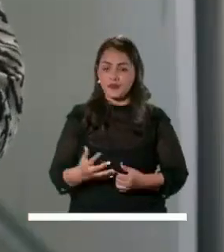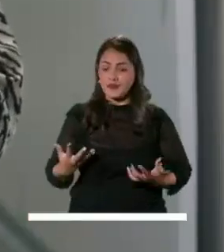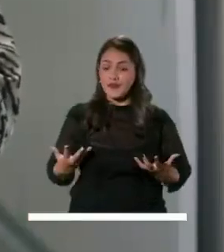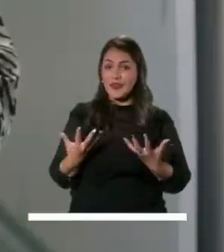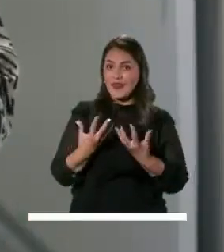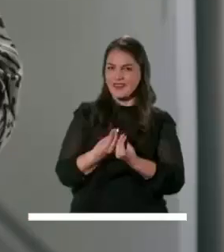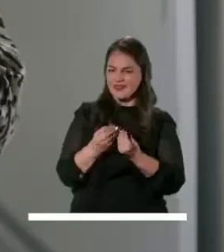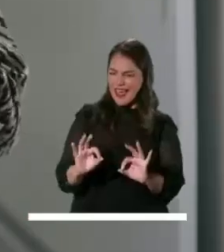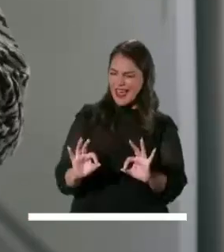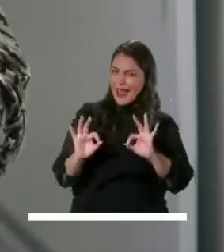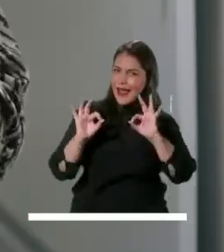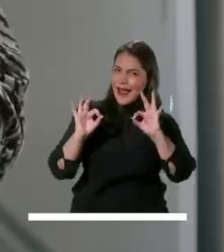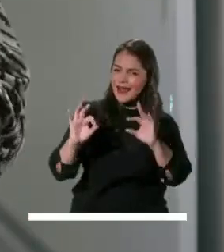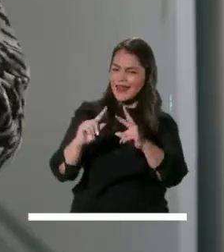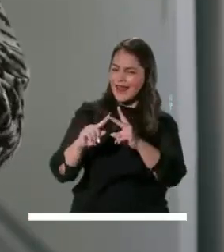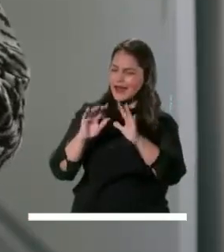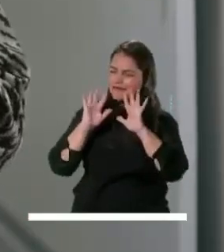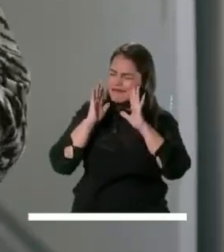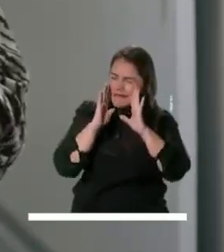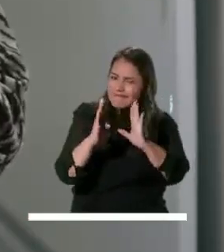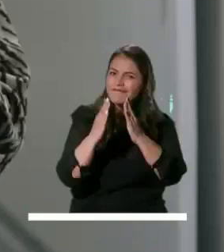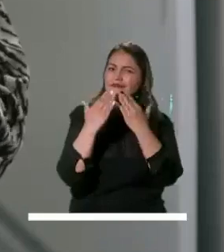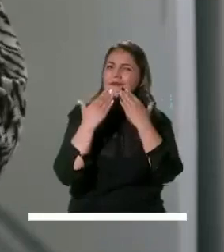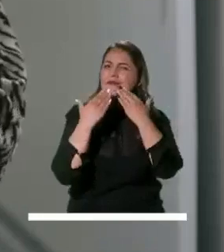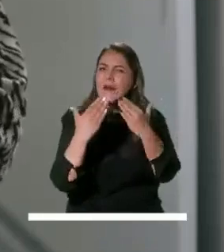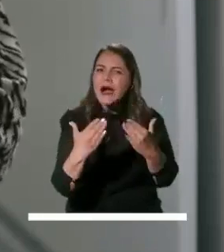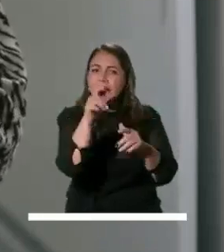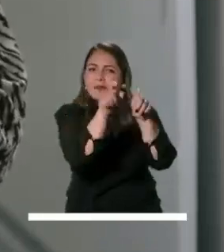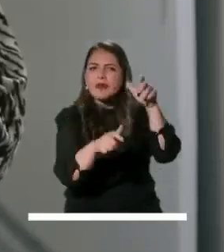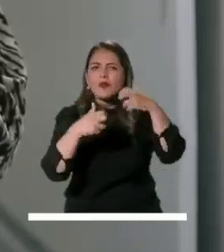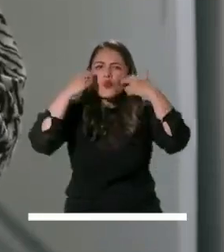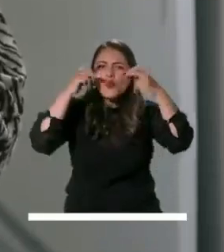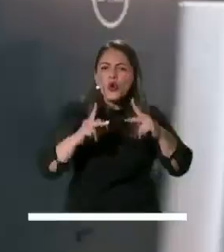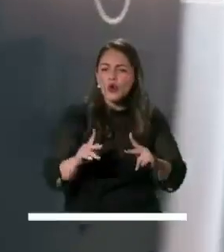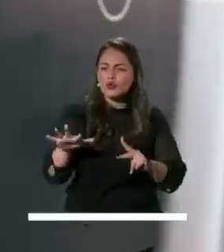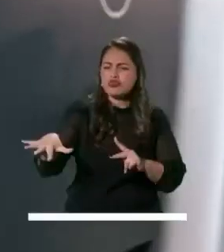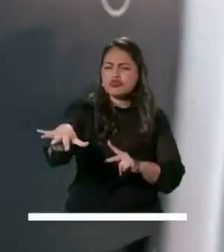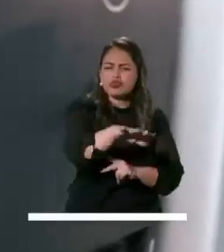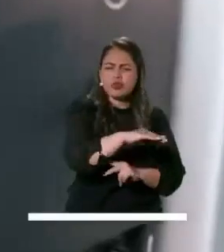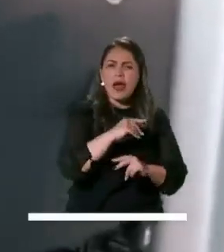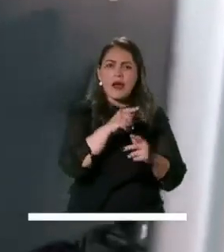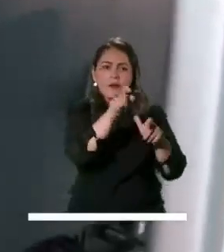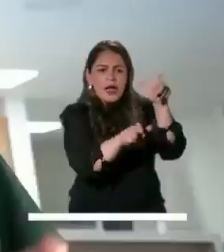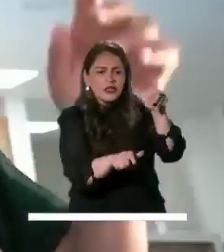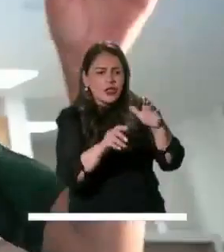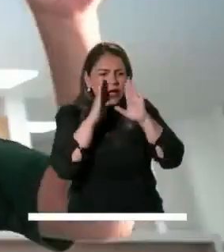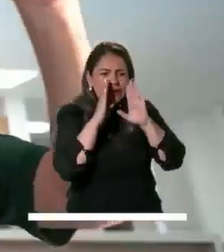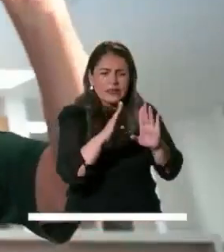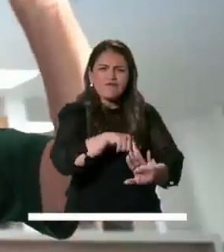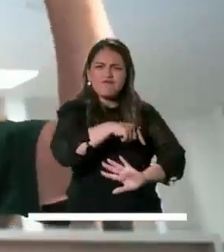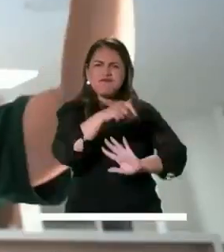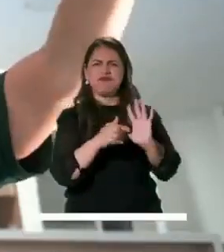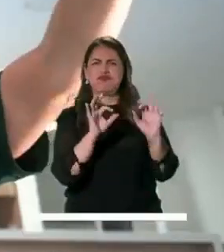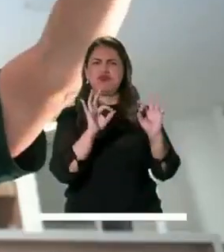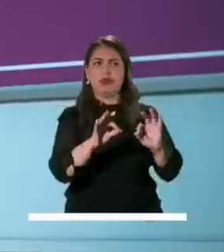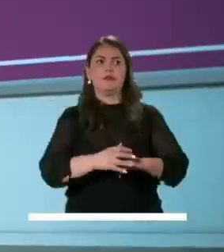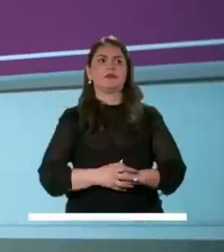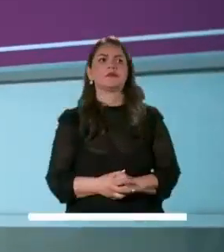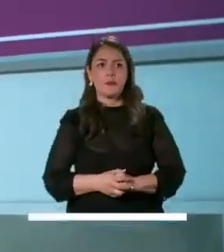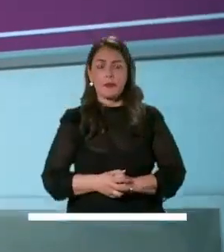Ofrecemos una atención con calidad, con calidez, un servicio humanizado para nuestros pacientes y sus